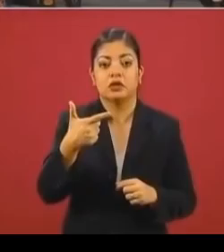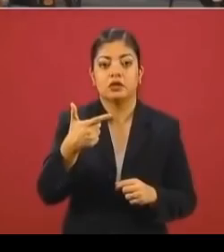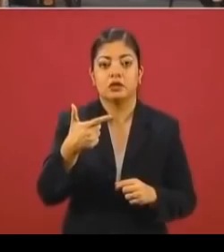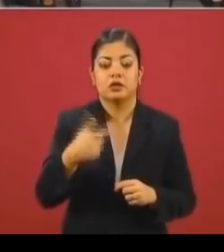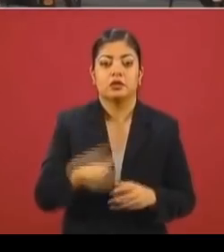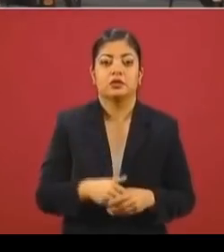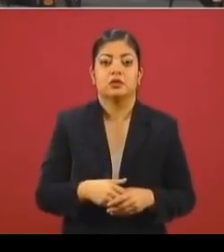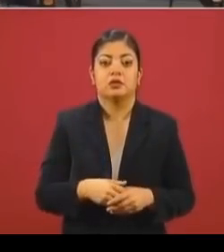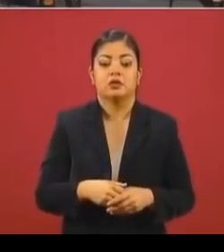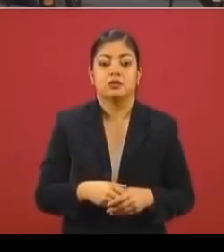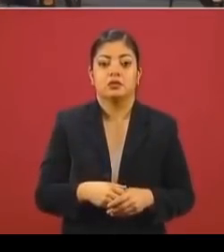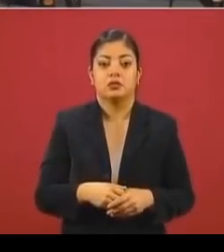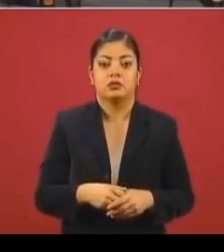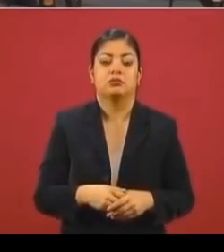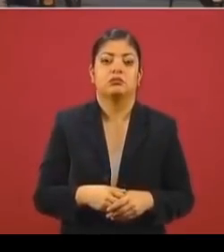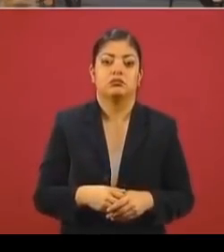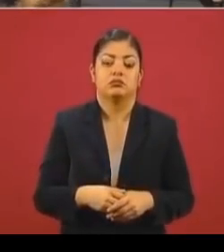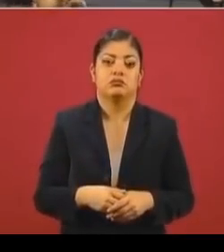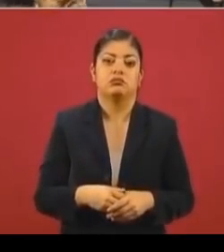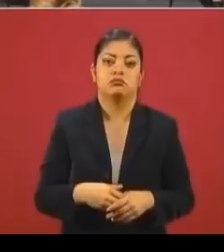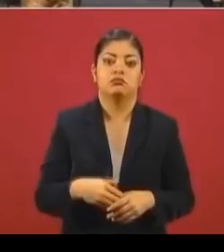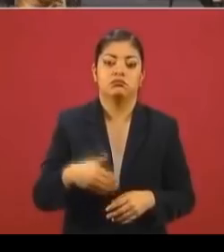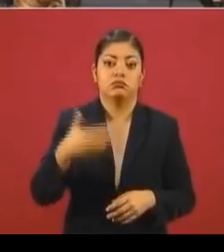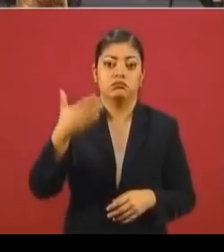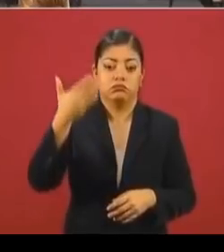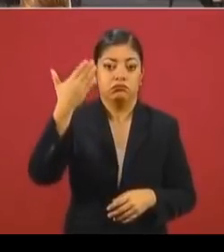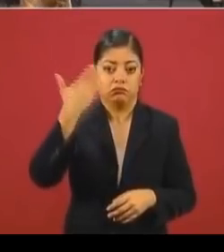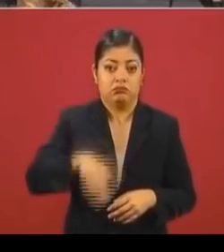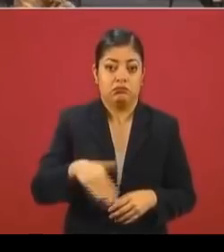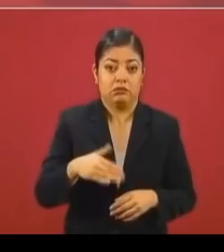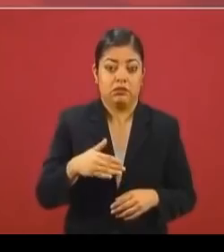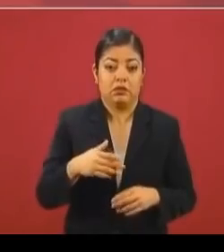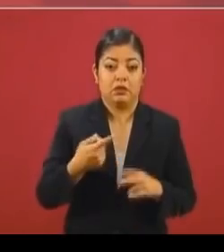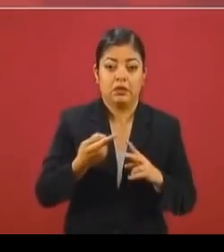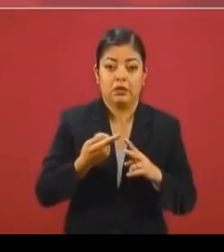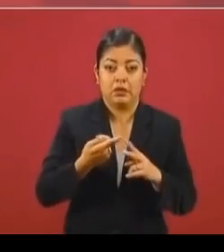a pesar ya de incluir marzo